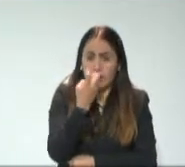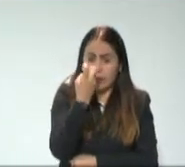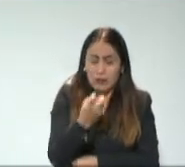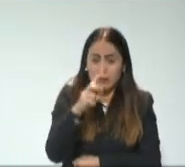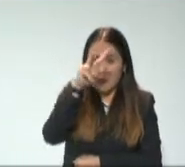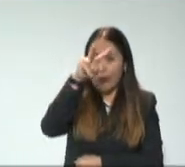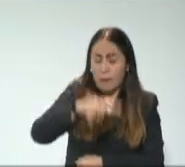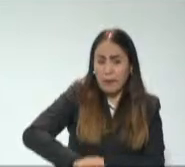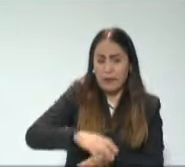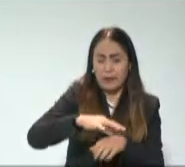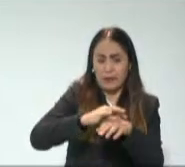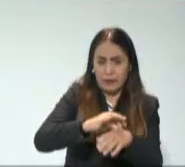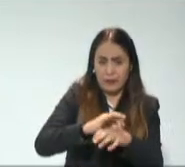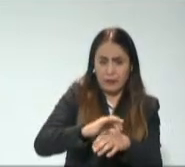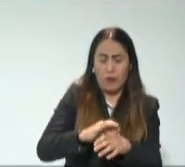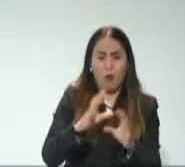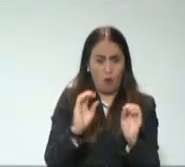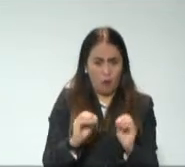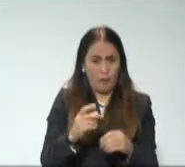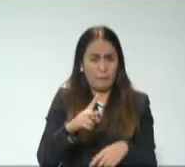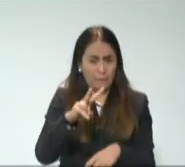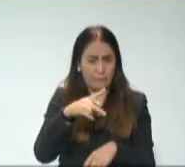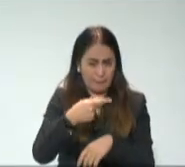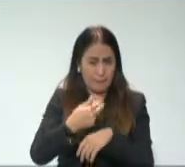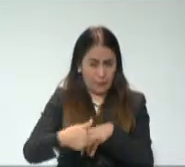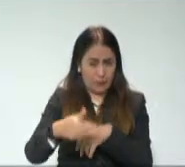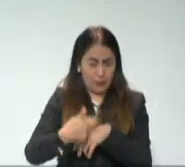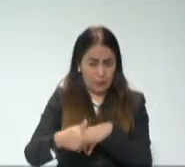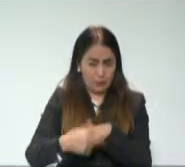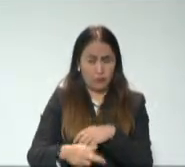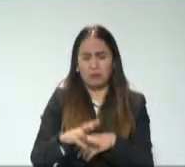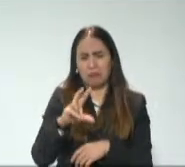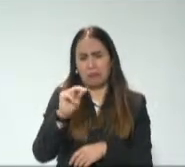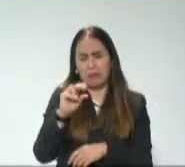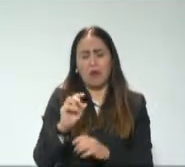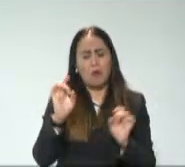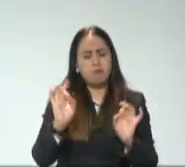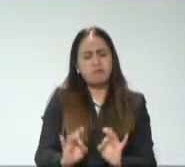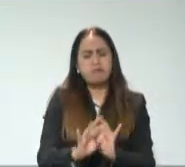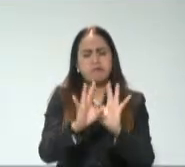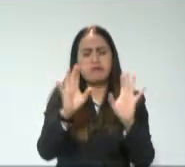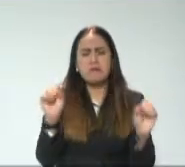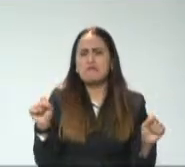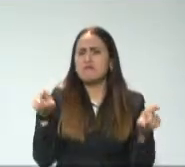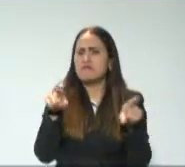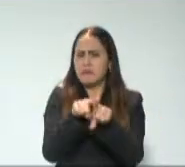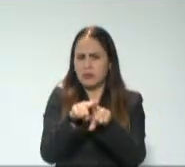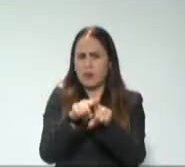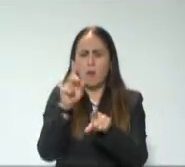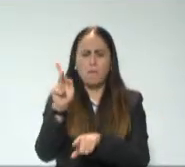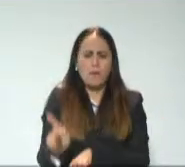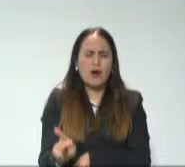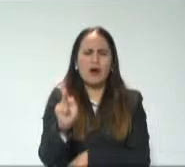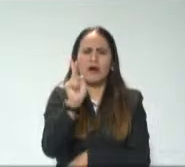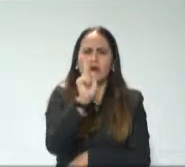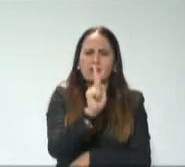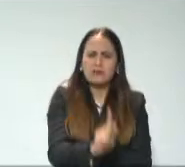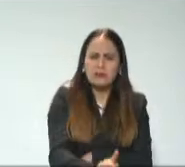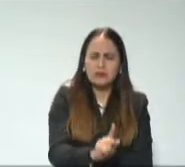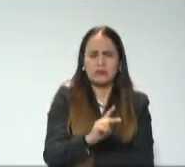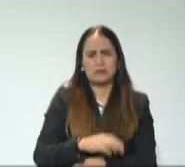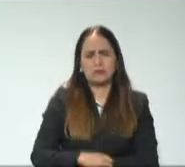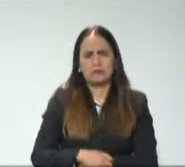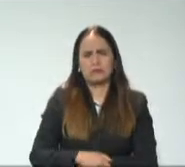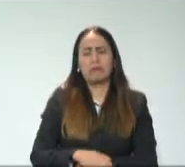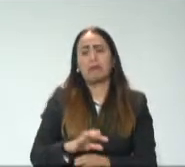material u objetiva del riesgo ante un mismo evento con riesgos semejantes respecto a